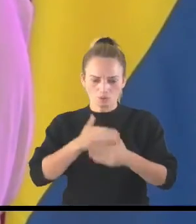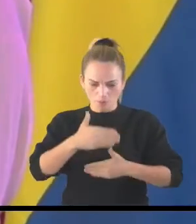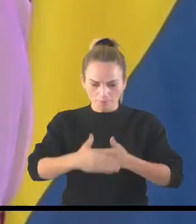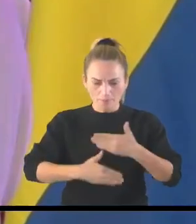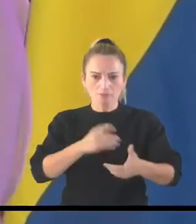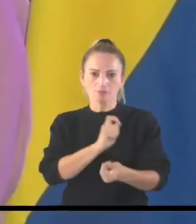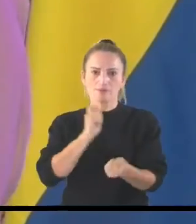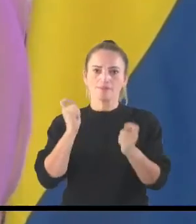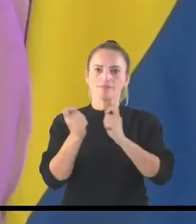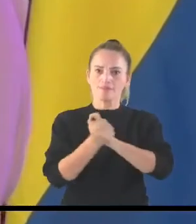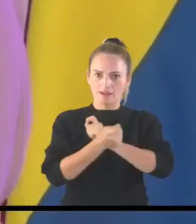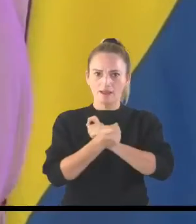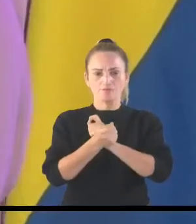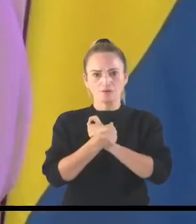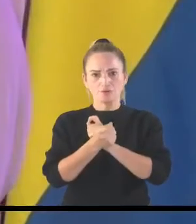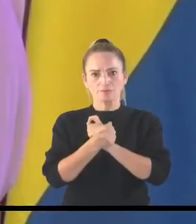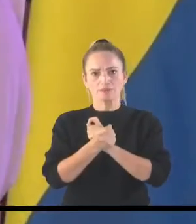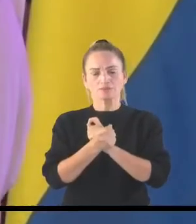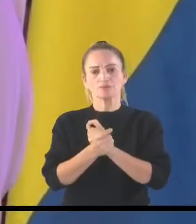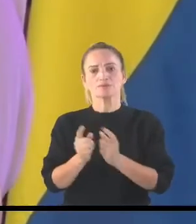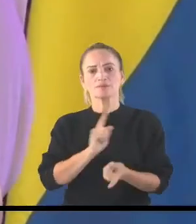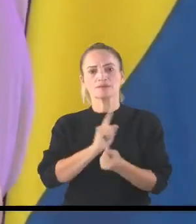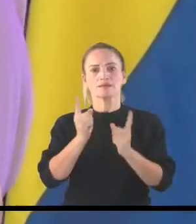de cambio y de transformación.